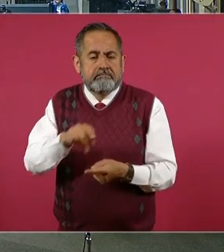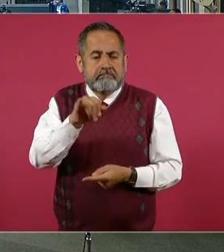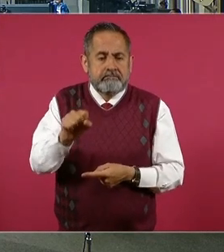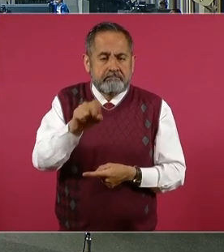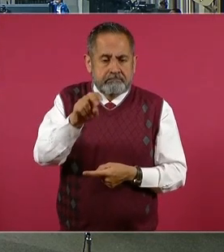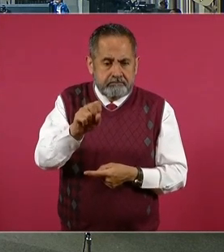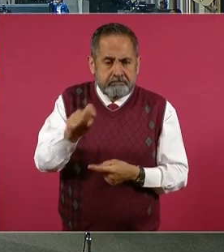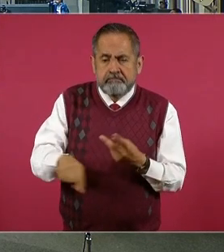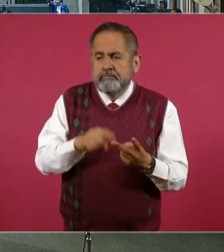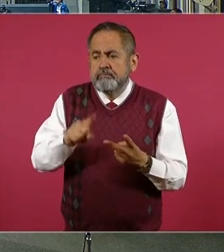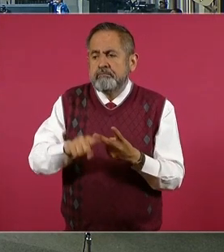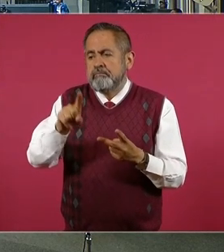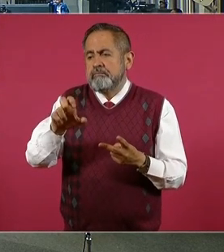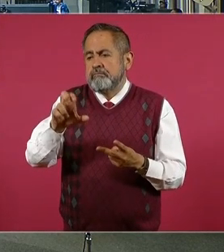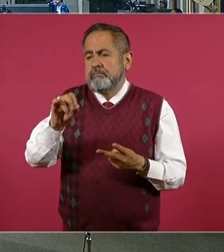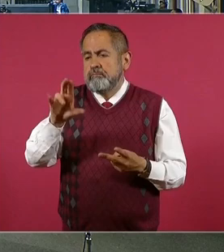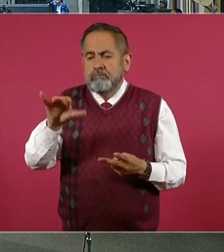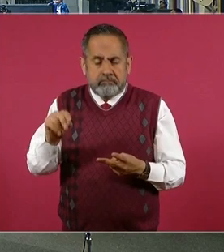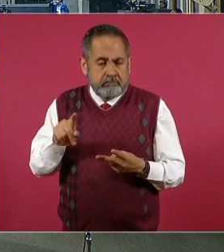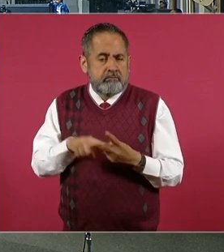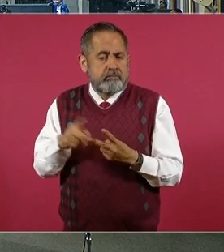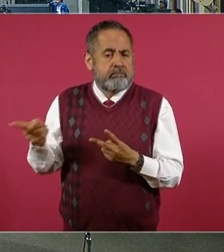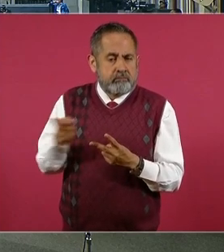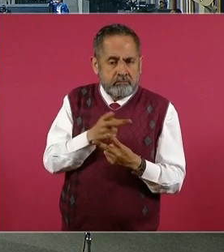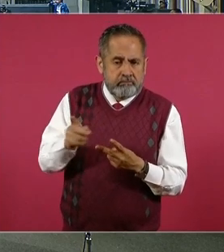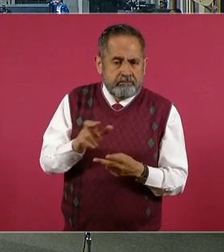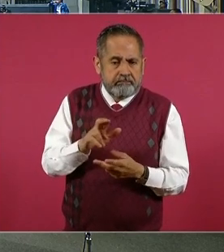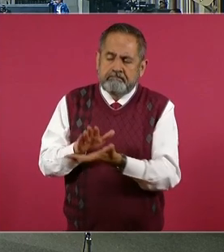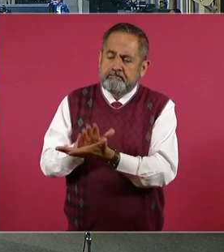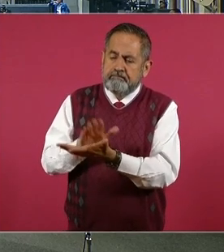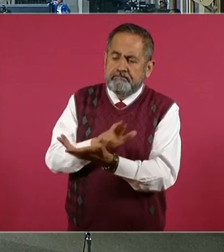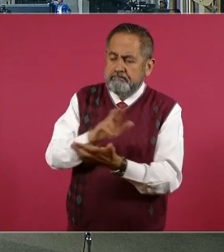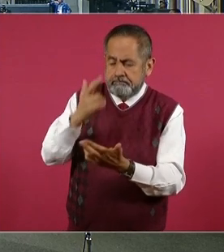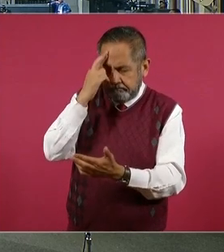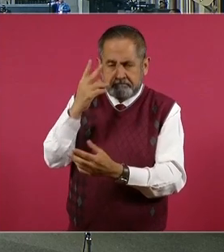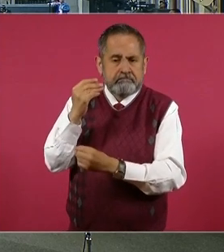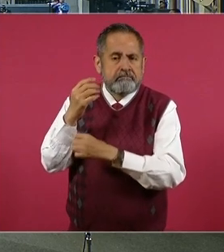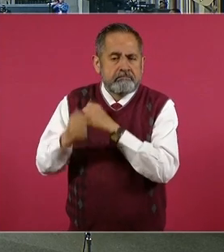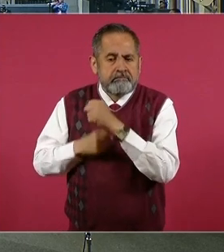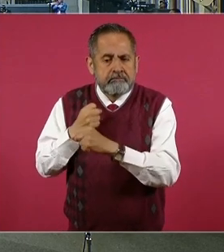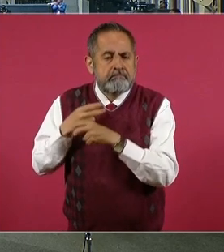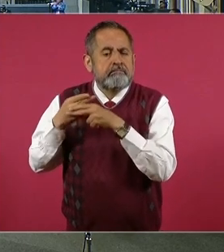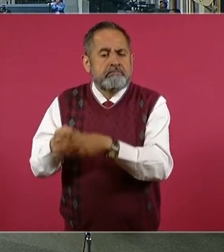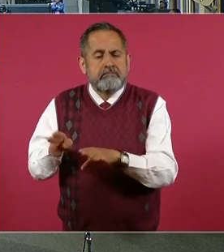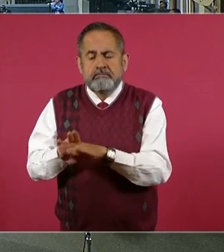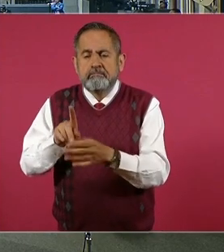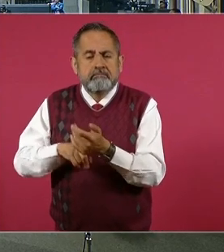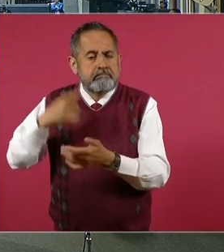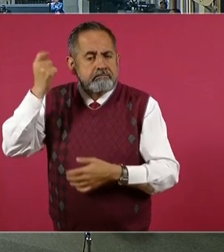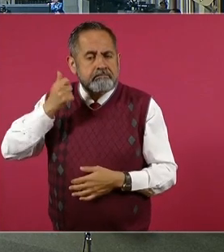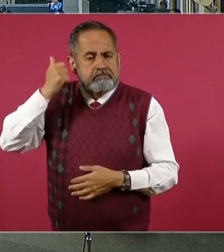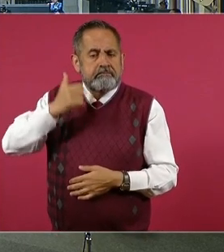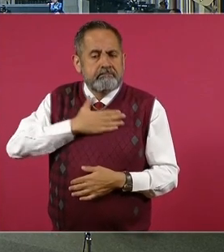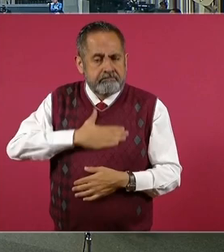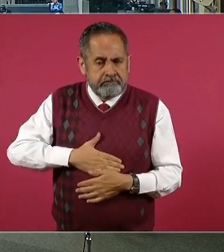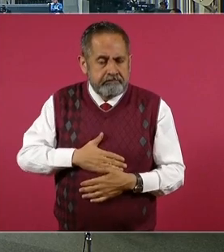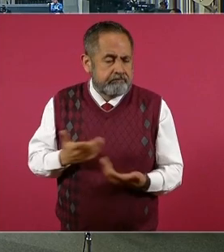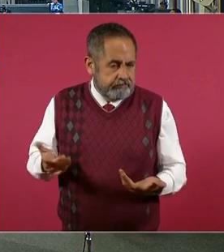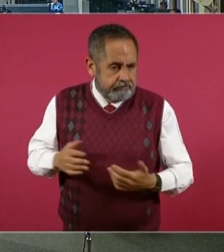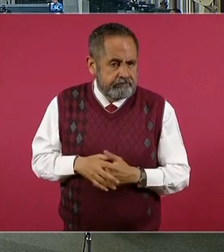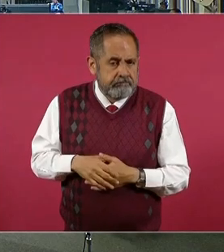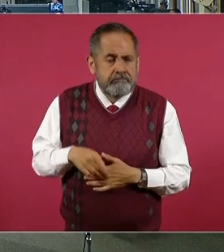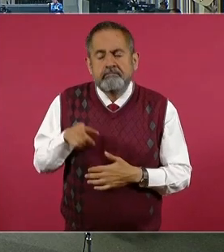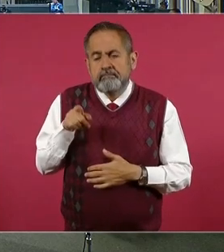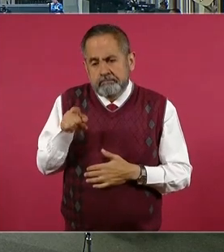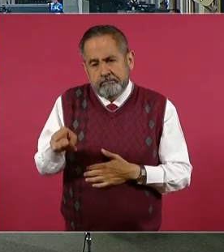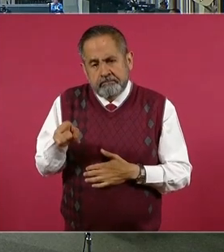Martínez Aldana y Leoncio Salinas Romero sean reconocidos por todos sus años de servicio y que puedan jubilarse con dignidad. Su